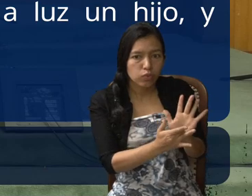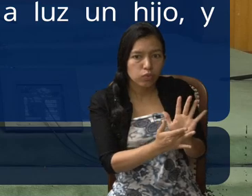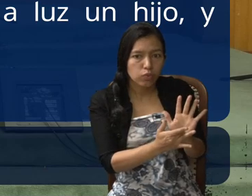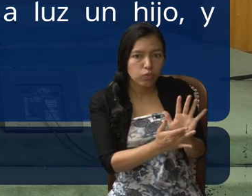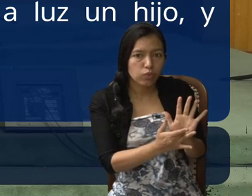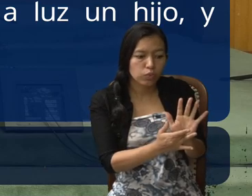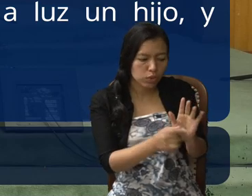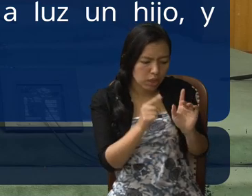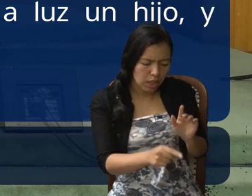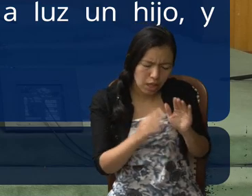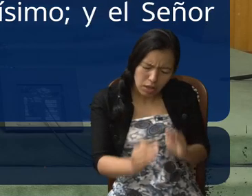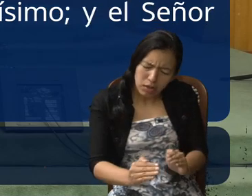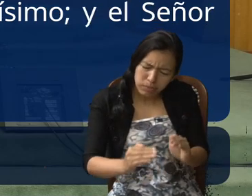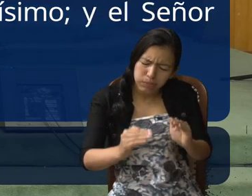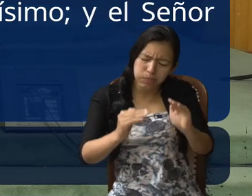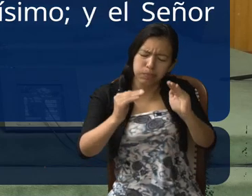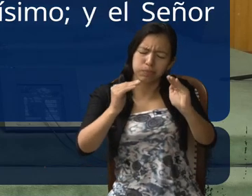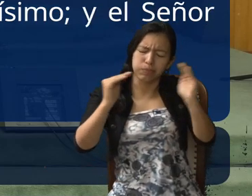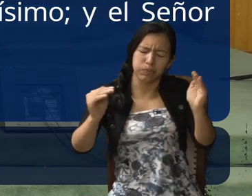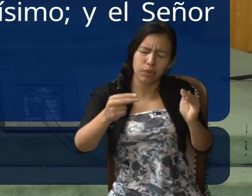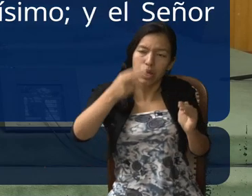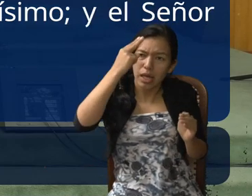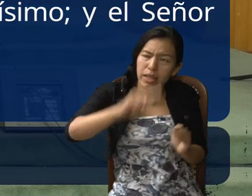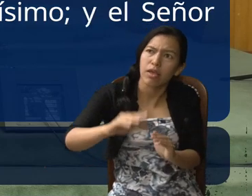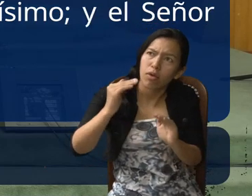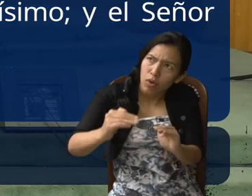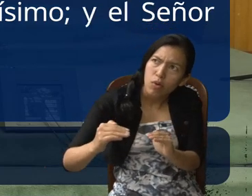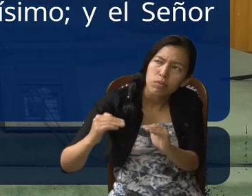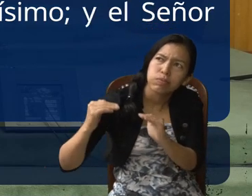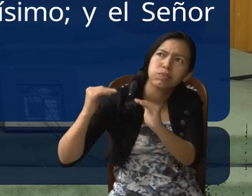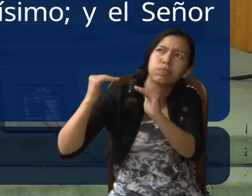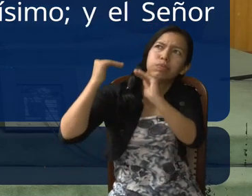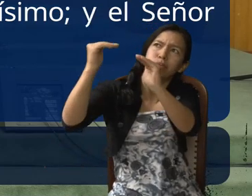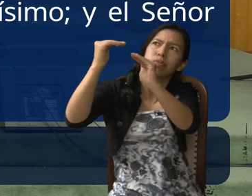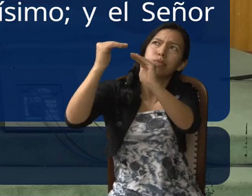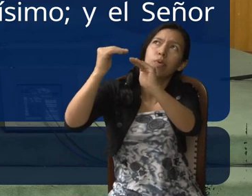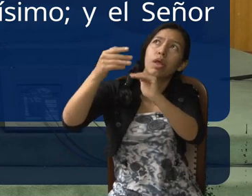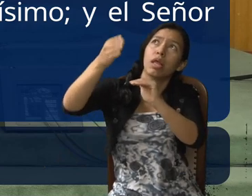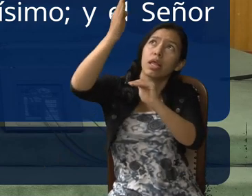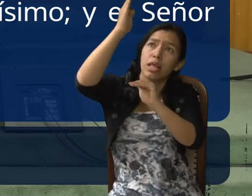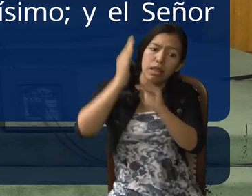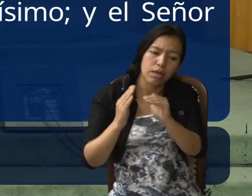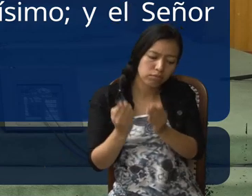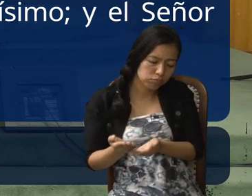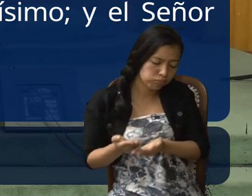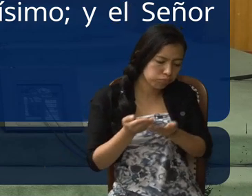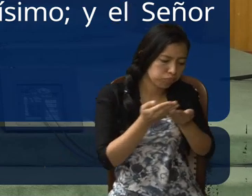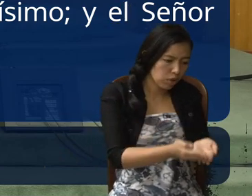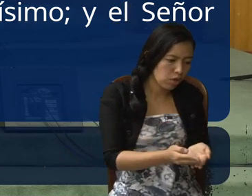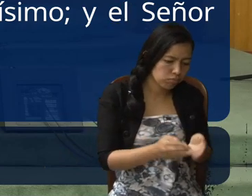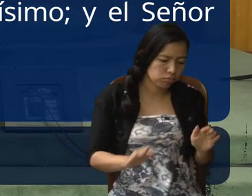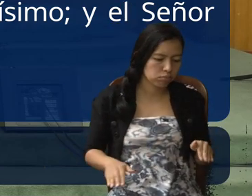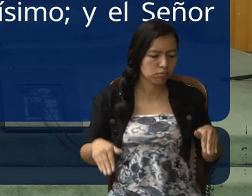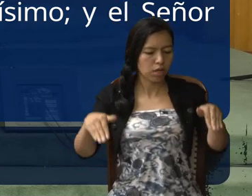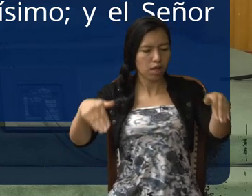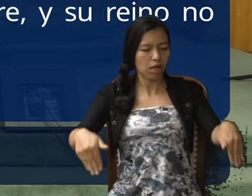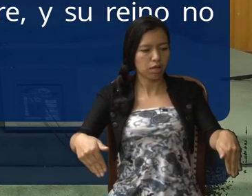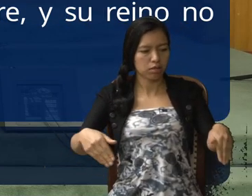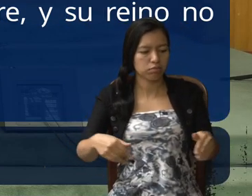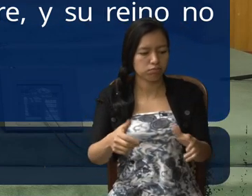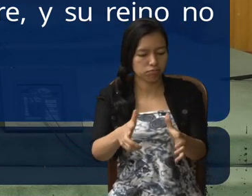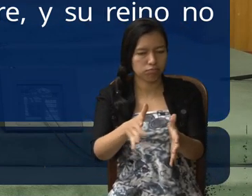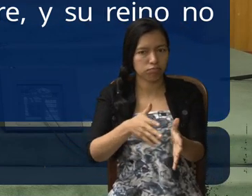Este será grande y será llamado Hijo del Altísimo. El Señor Dios le dará el trono de David, su padre. Reinará sobre